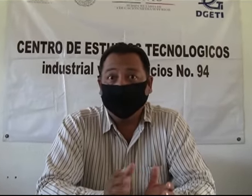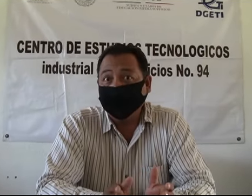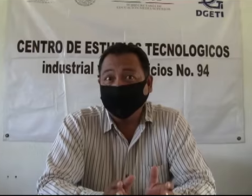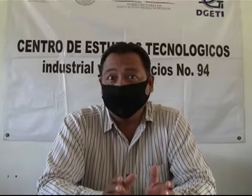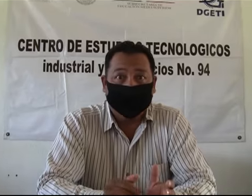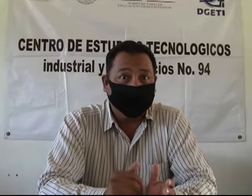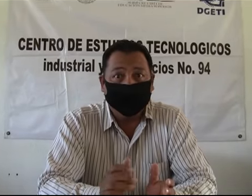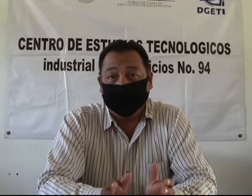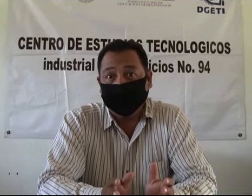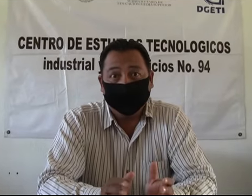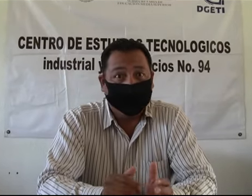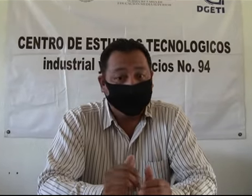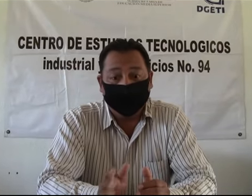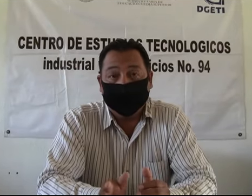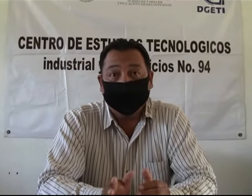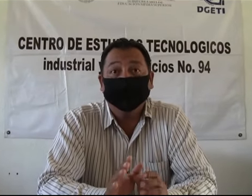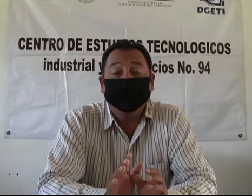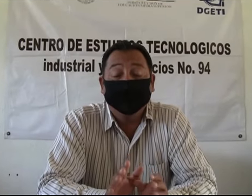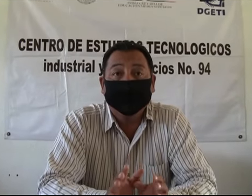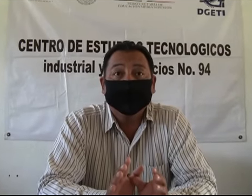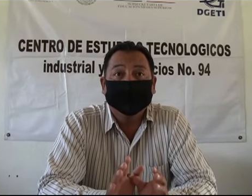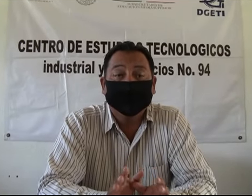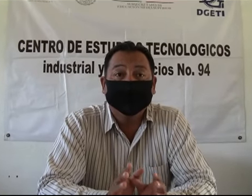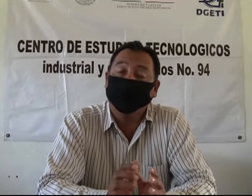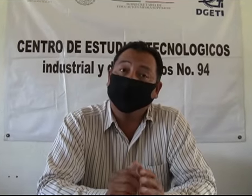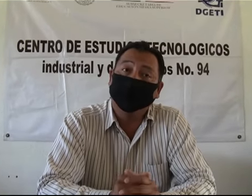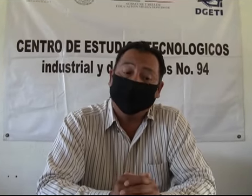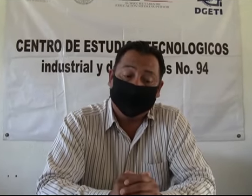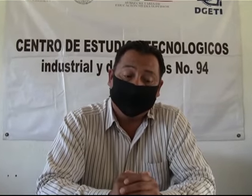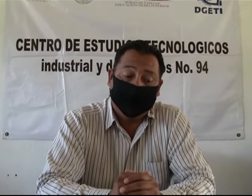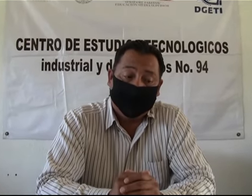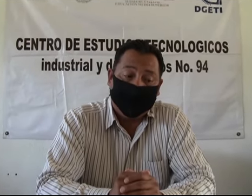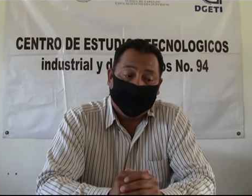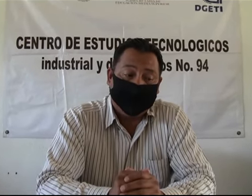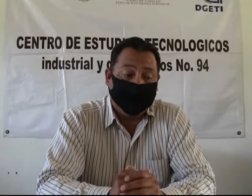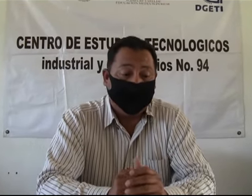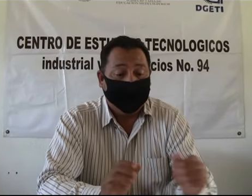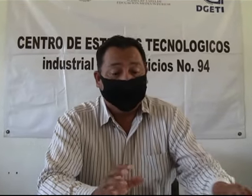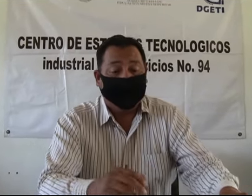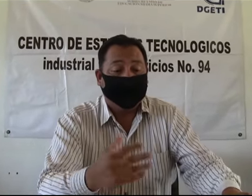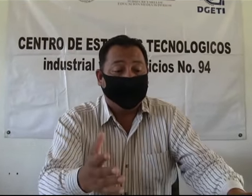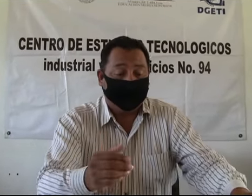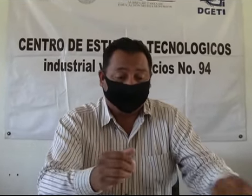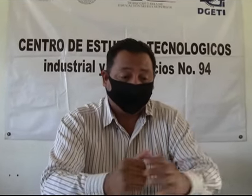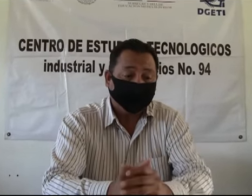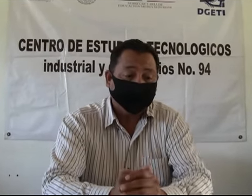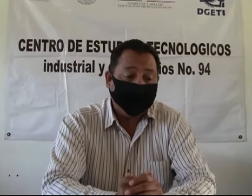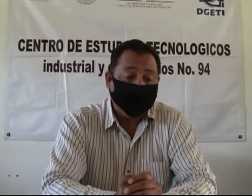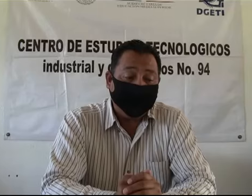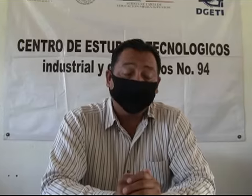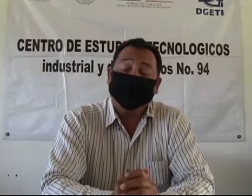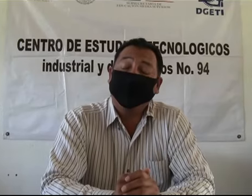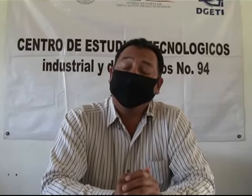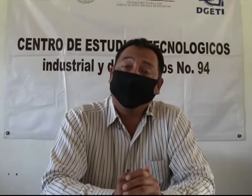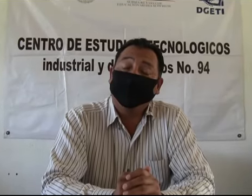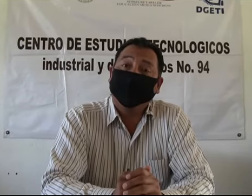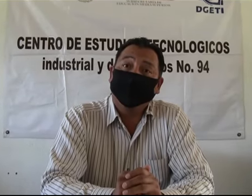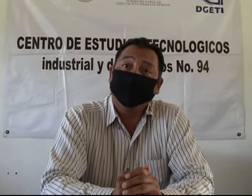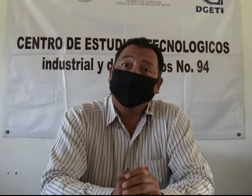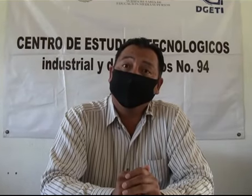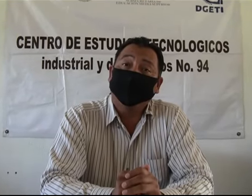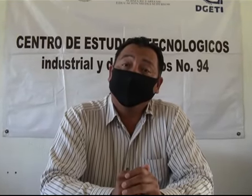opción 2 o a la opción 3 o a la opción 4. Tienen 6 oportunidades de quedar en algún espacio